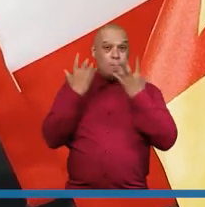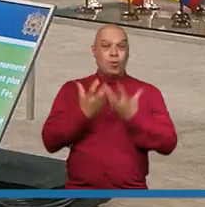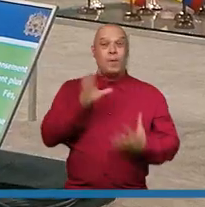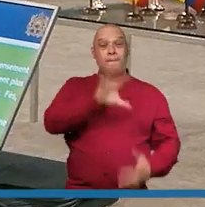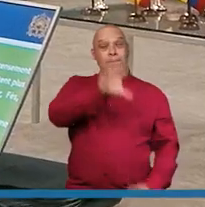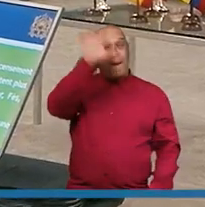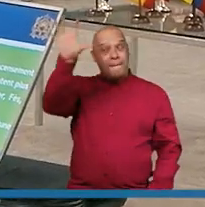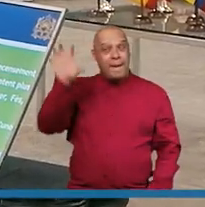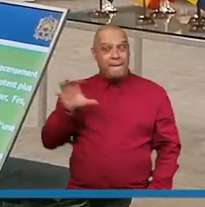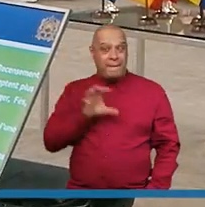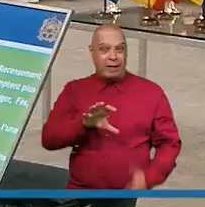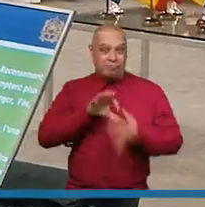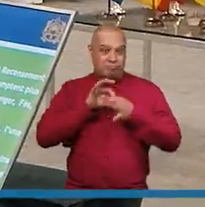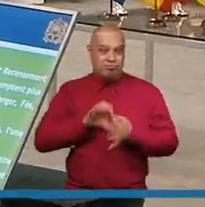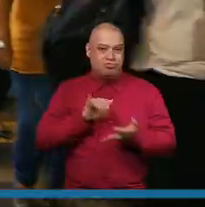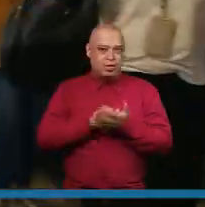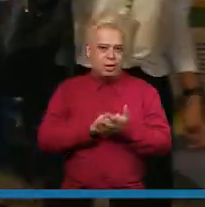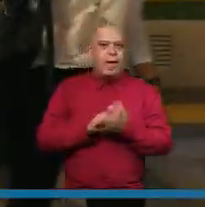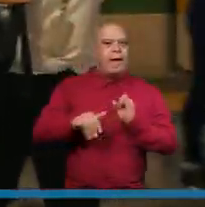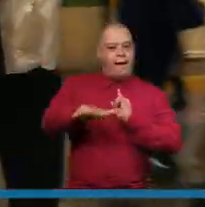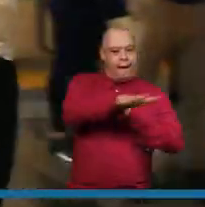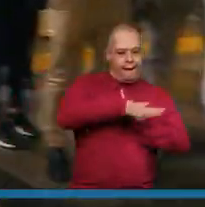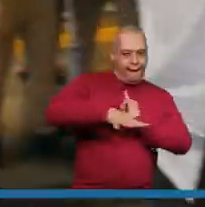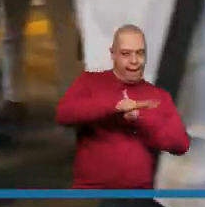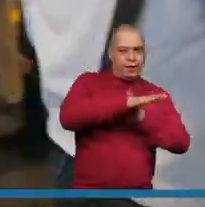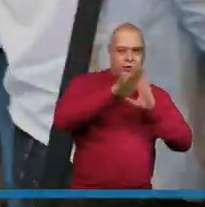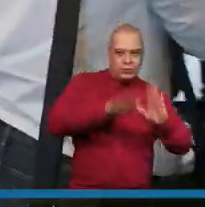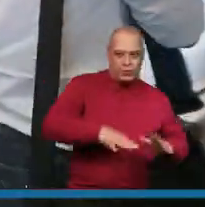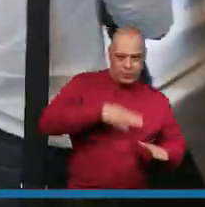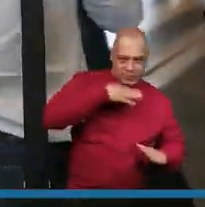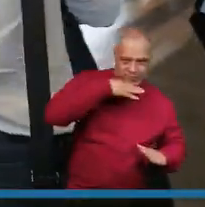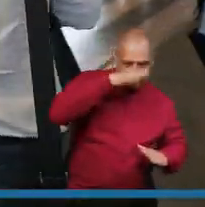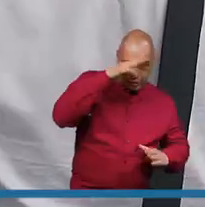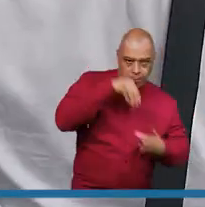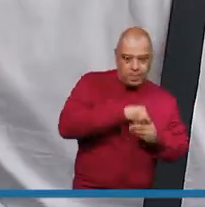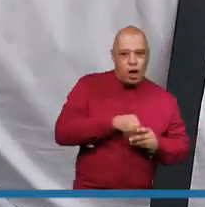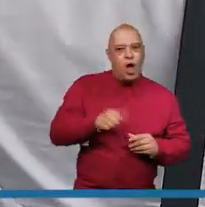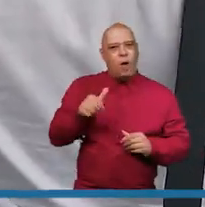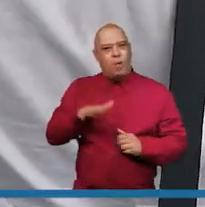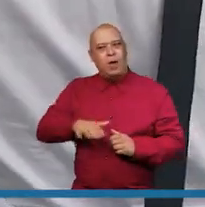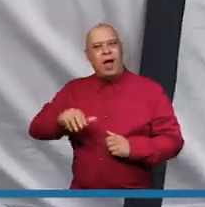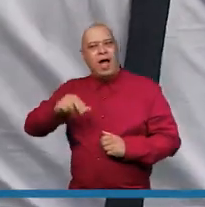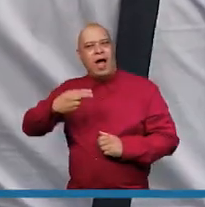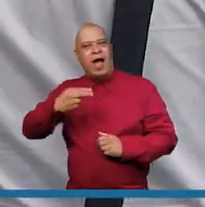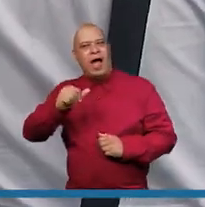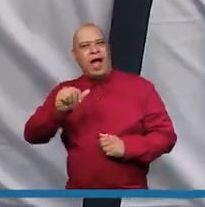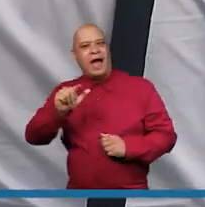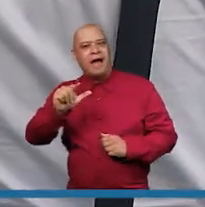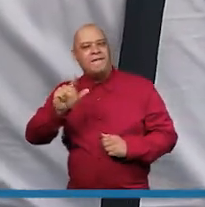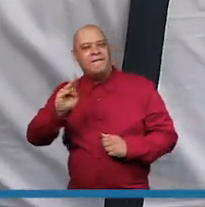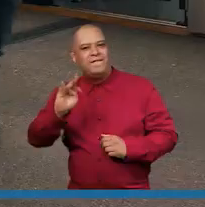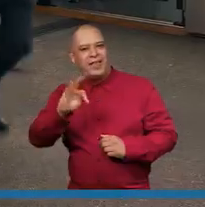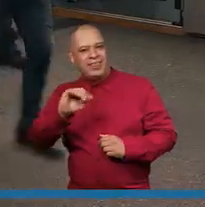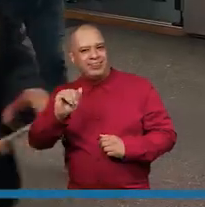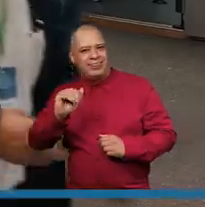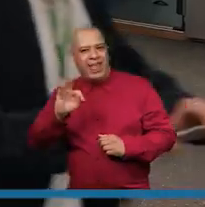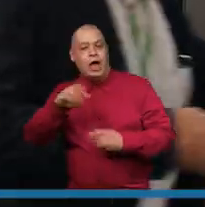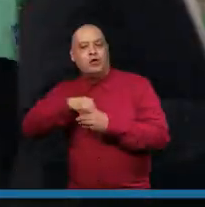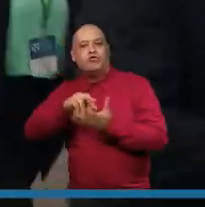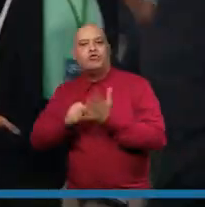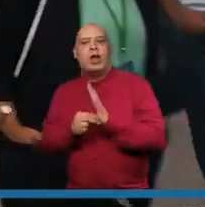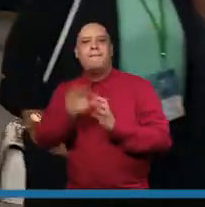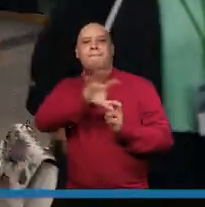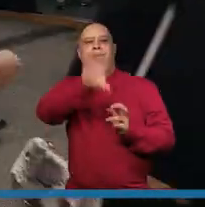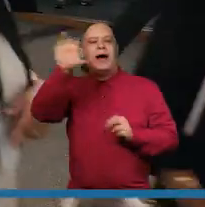consolidar entre el trabajo del área metropolitana del Valle de Aburrá y ONU Habitat tiene participación activa de 8